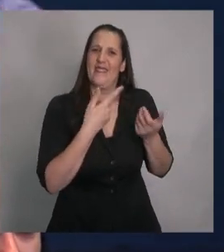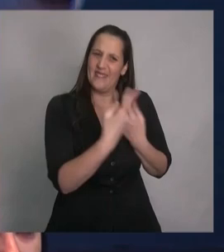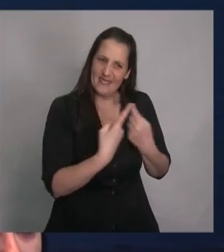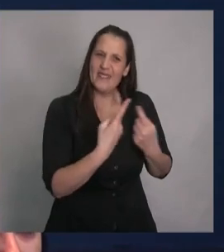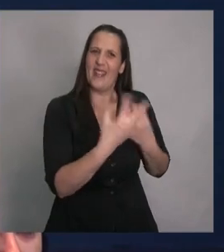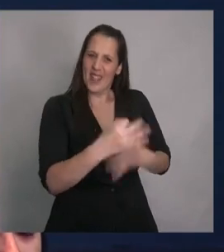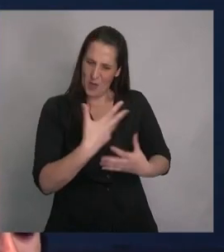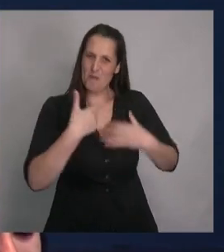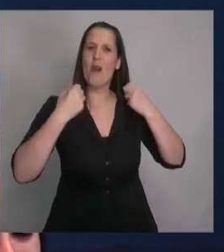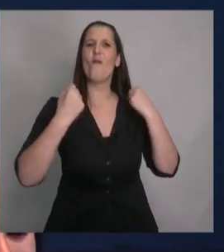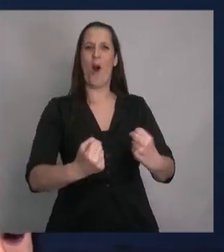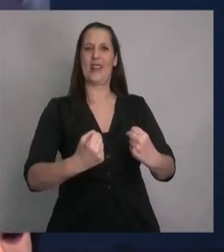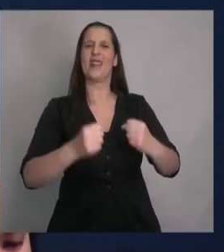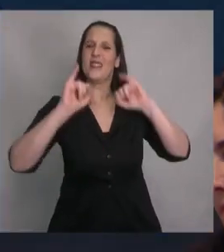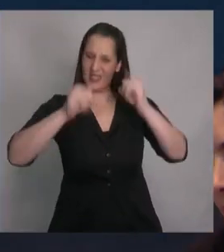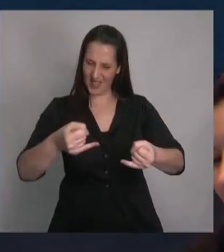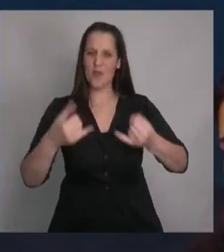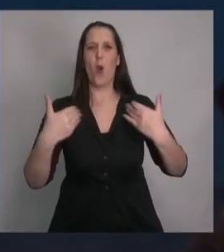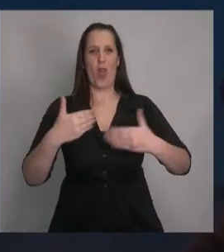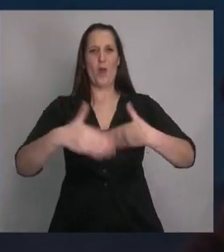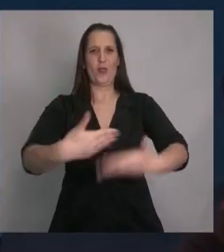más fuertes. Adelante, que sí se puede.